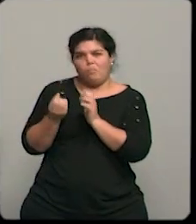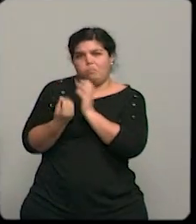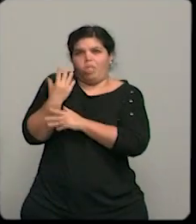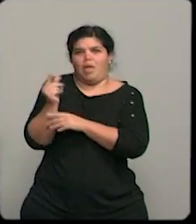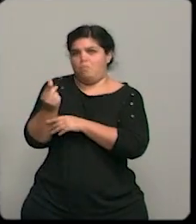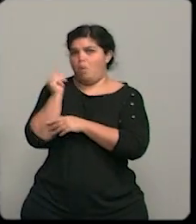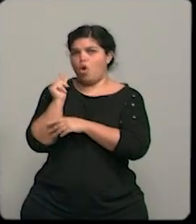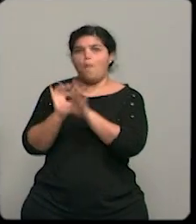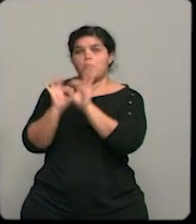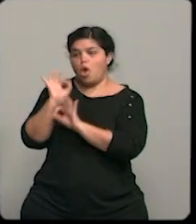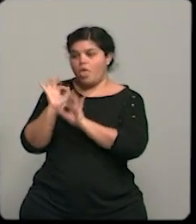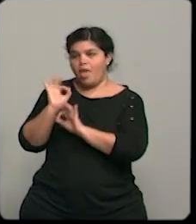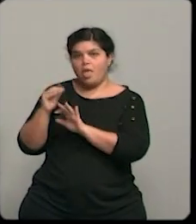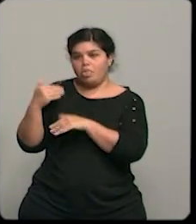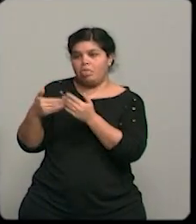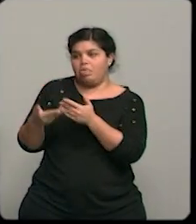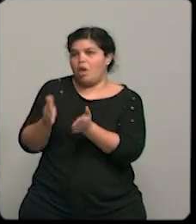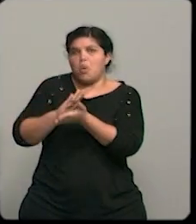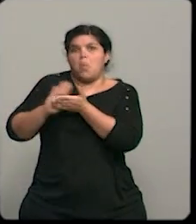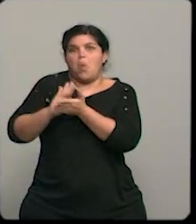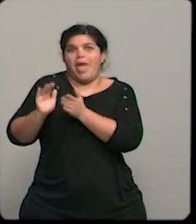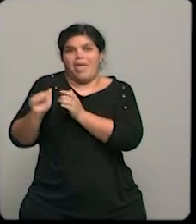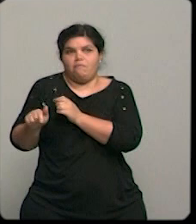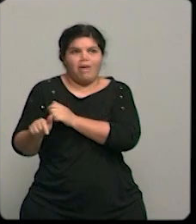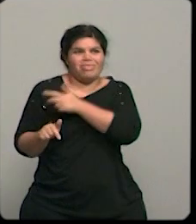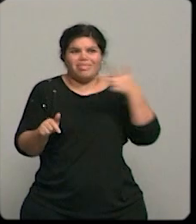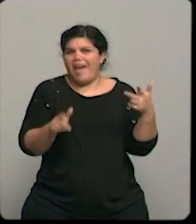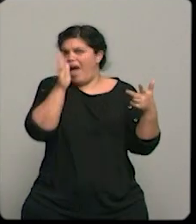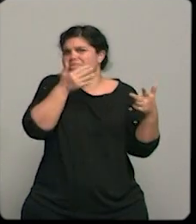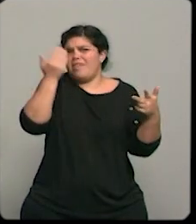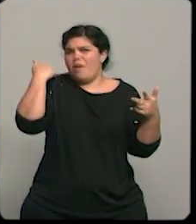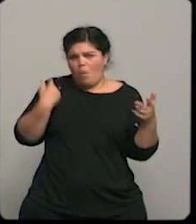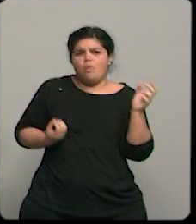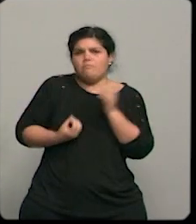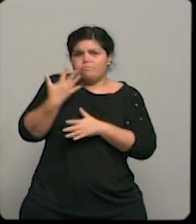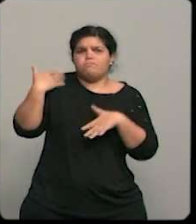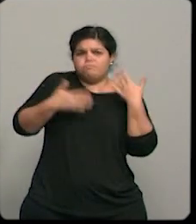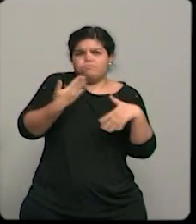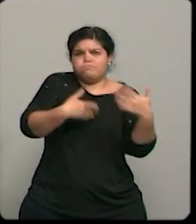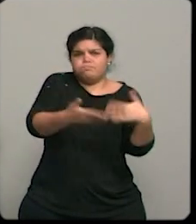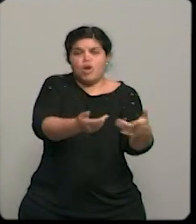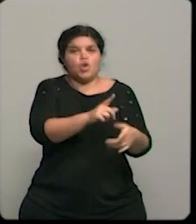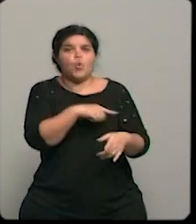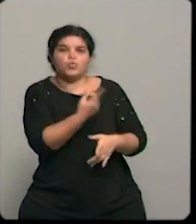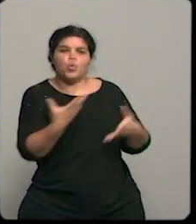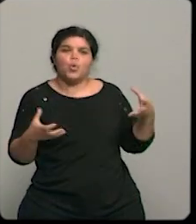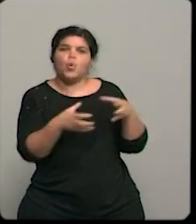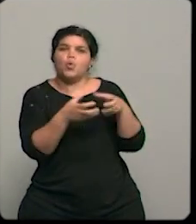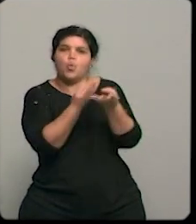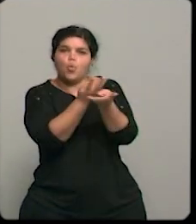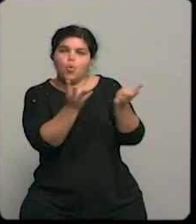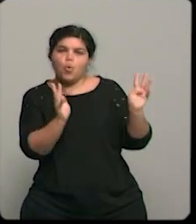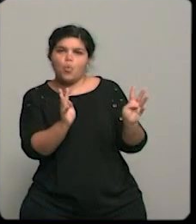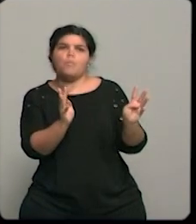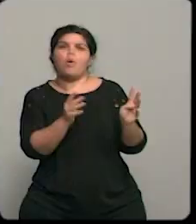más por proyecto. Entonces, hay una apuesta permanente. Por supuesto que no es sencillo, somos elencos, como dije hace un ratito, muy